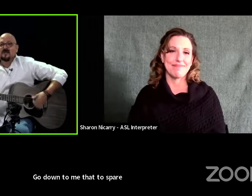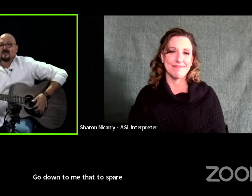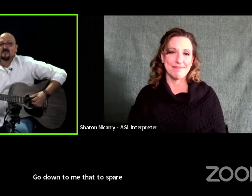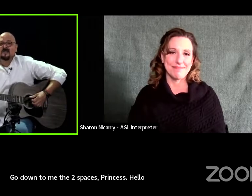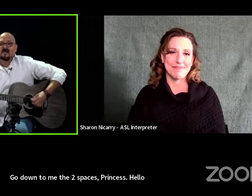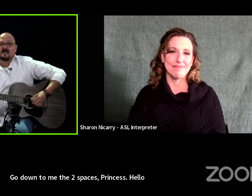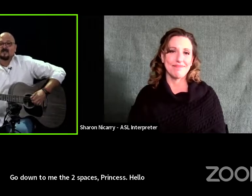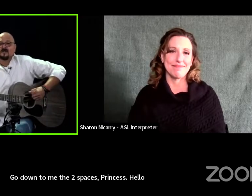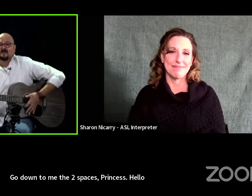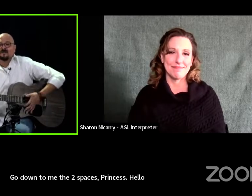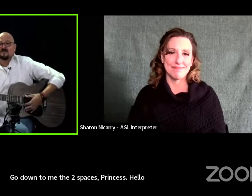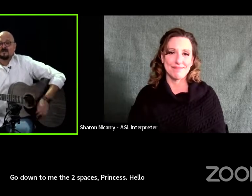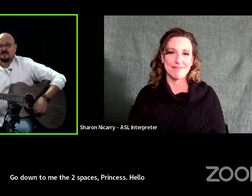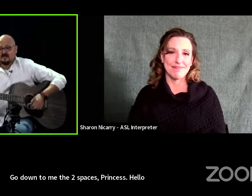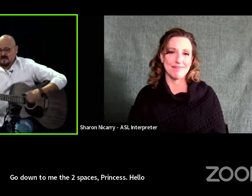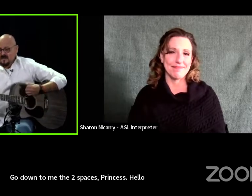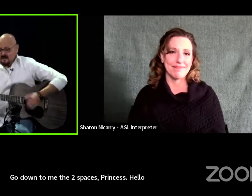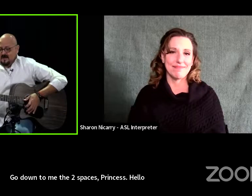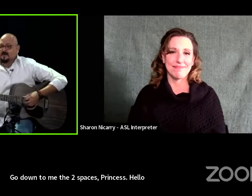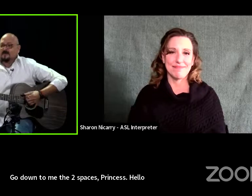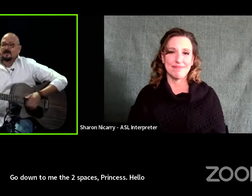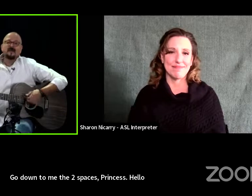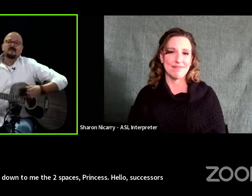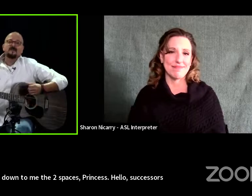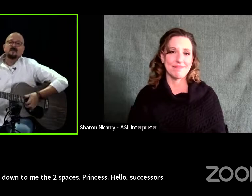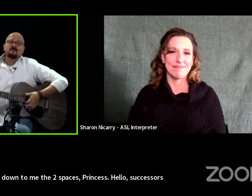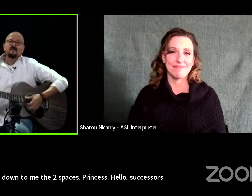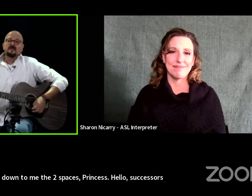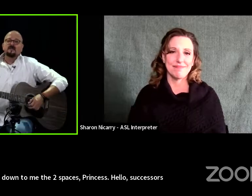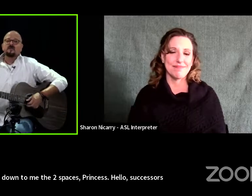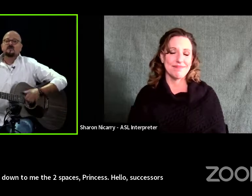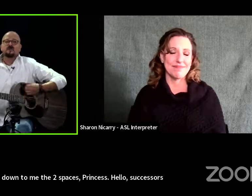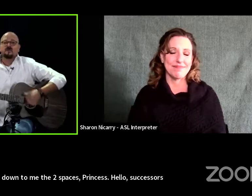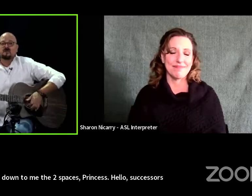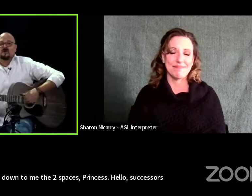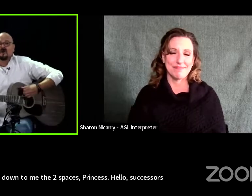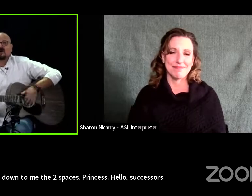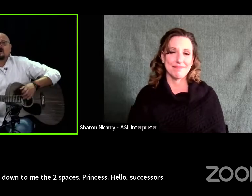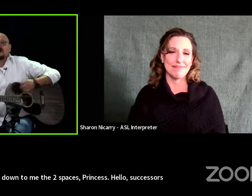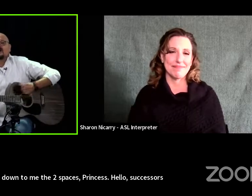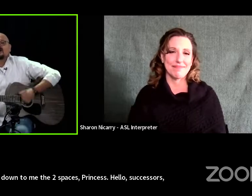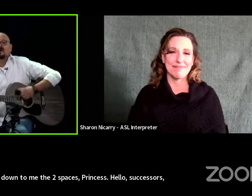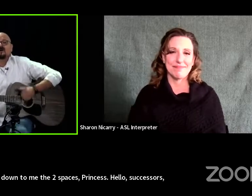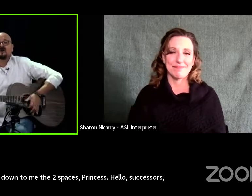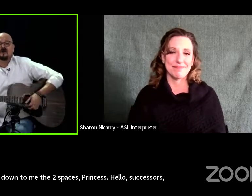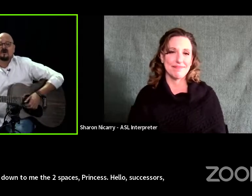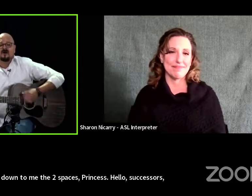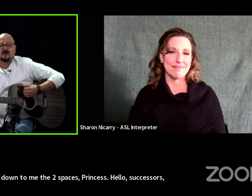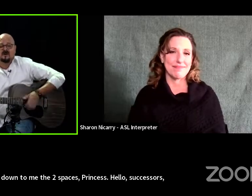los excesos, y bebiéndome tu